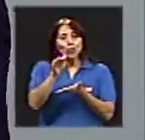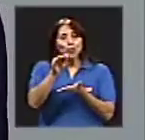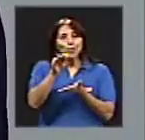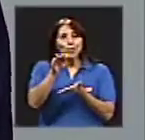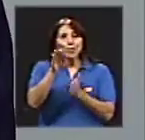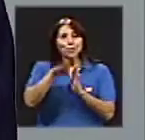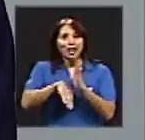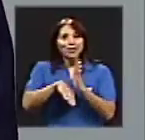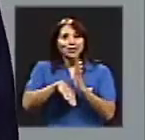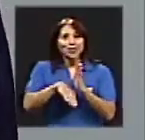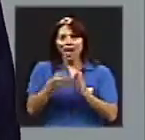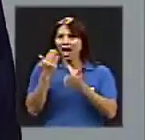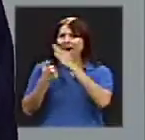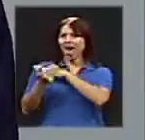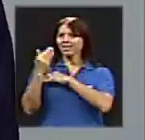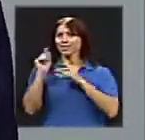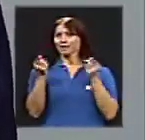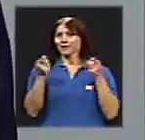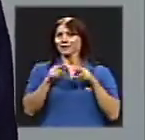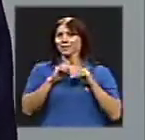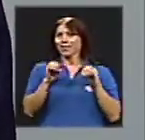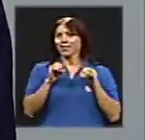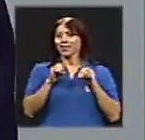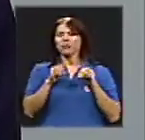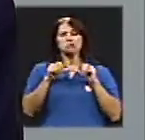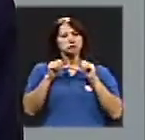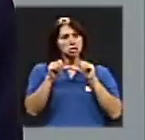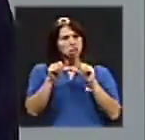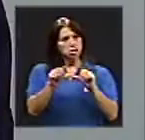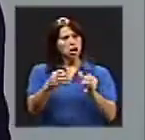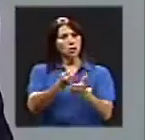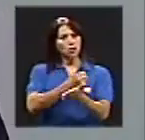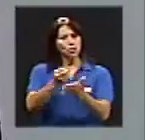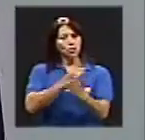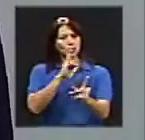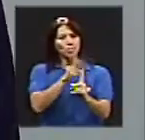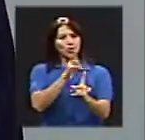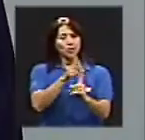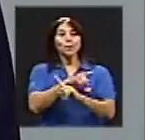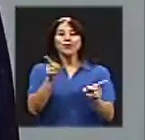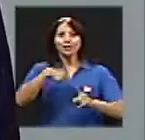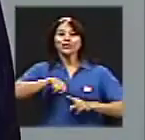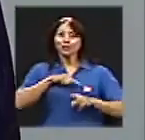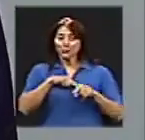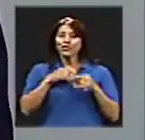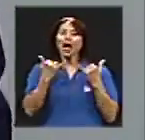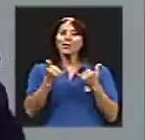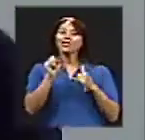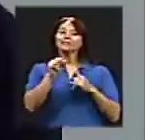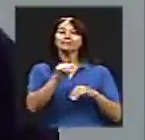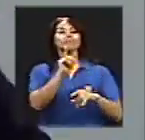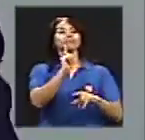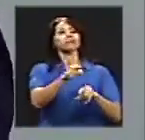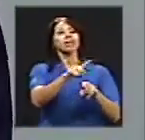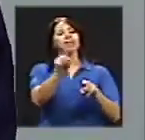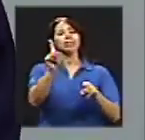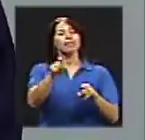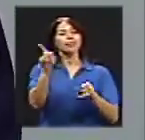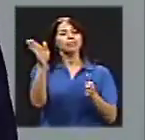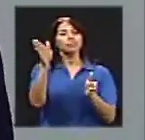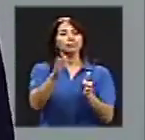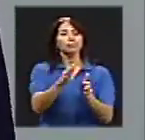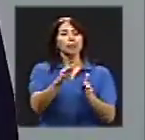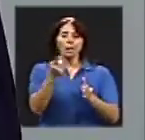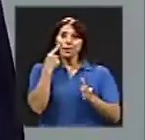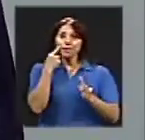tarifas. Ahora sí, lo trasladamos directamente a las tarifas y hemos visto cómo precios de los combustibles suben, pero también